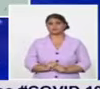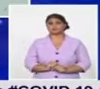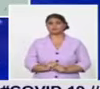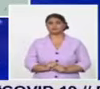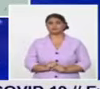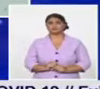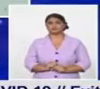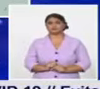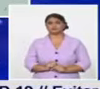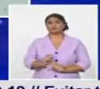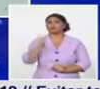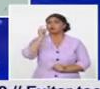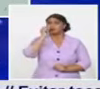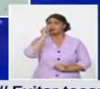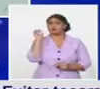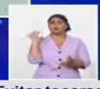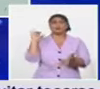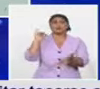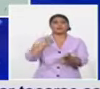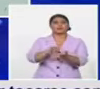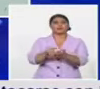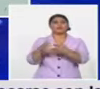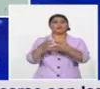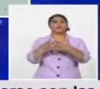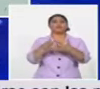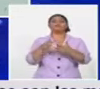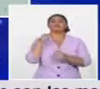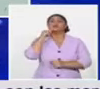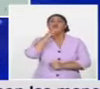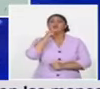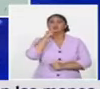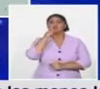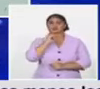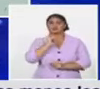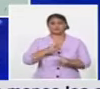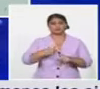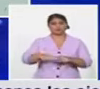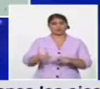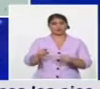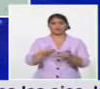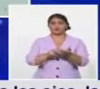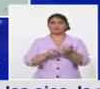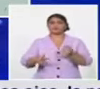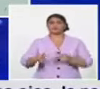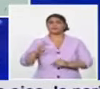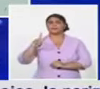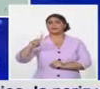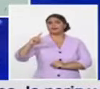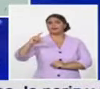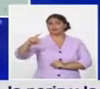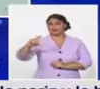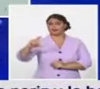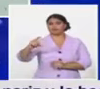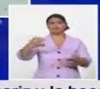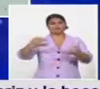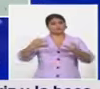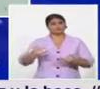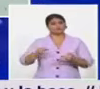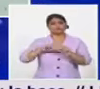un viajero cubano procedente de Rusia también. En la provincia de Villa Clara se confirman 10